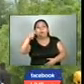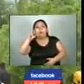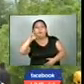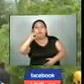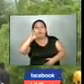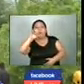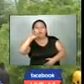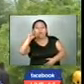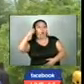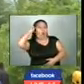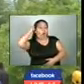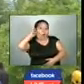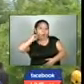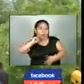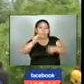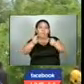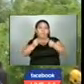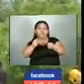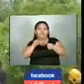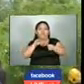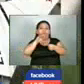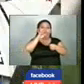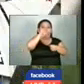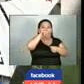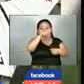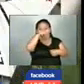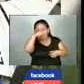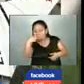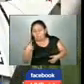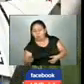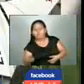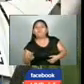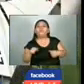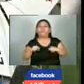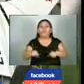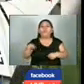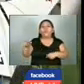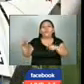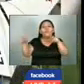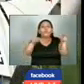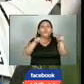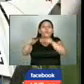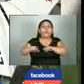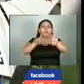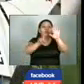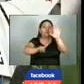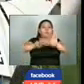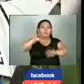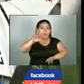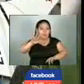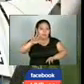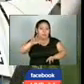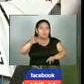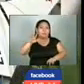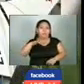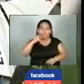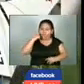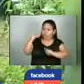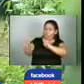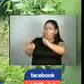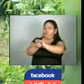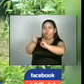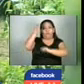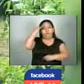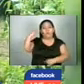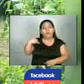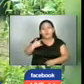Edmundo Isaac Chávez piloteaba la misma y falleció en el incidente. Era un hombre de 63 años. Al lugar llegó una conocida de la